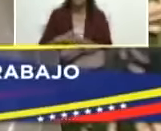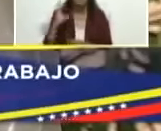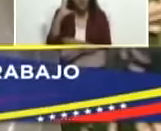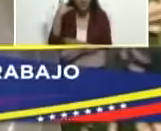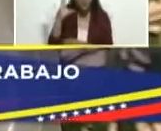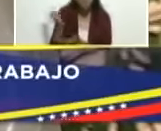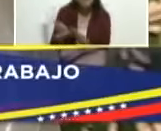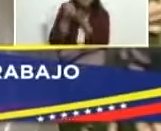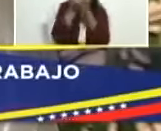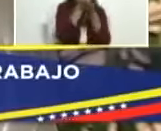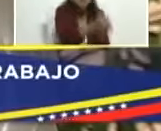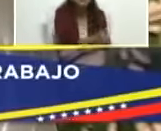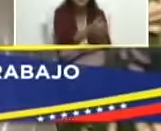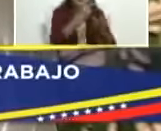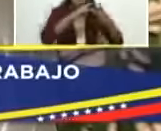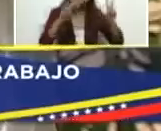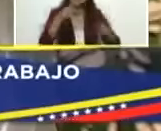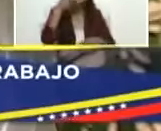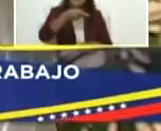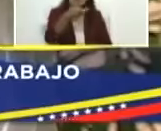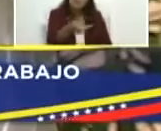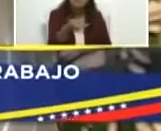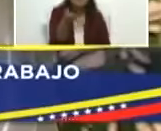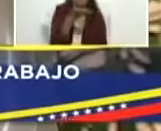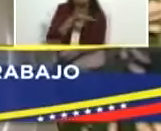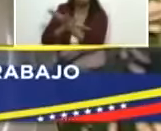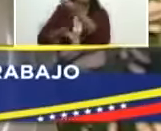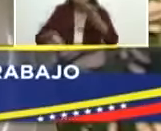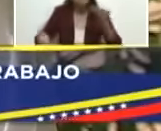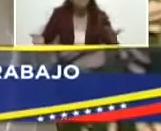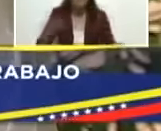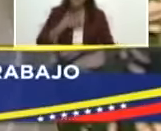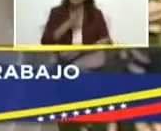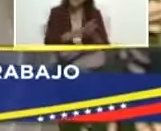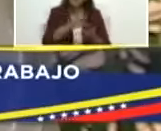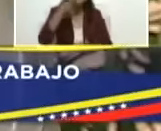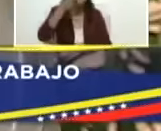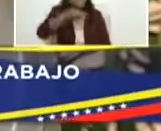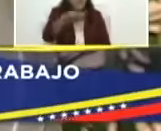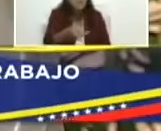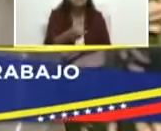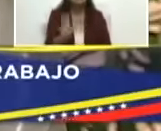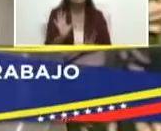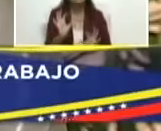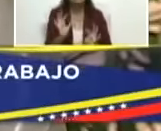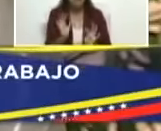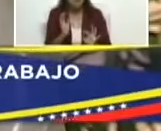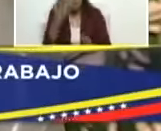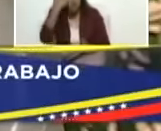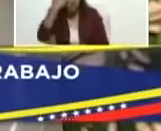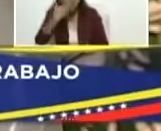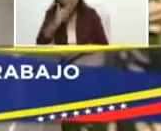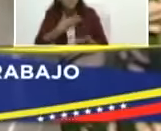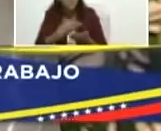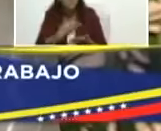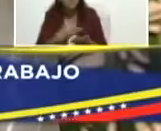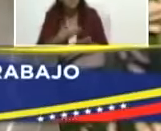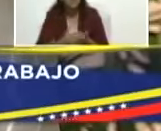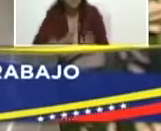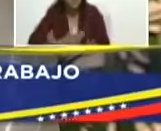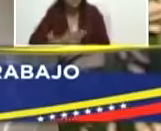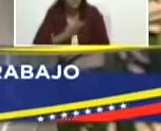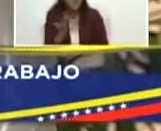ayudar mucho en la paz política, en la estabilidad política que hemos propuesto que se